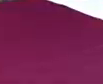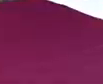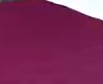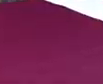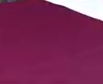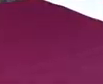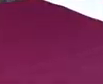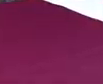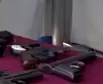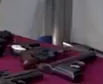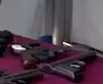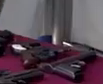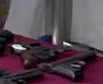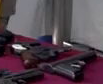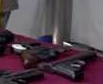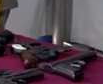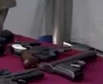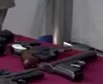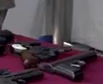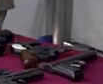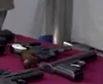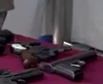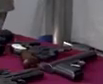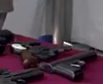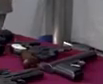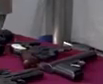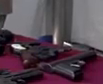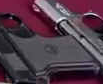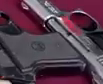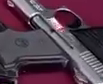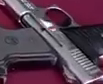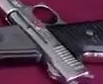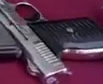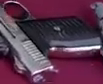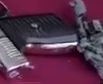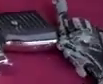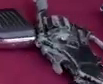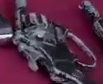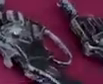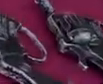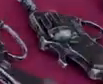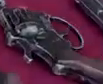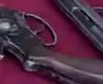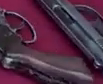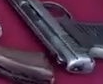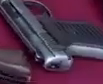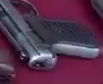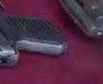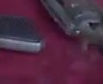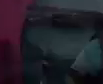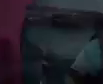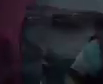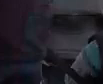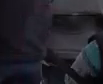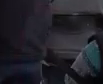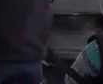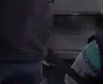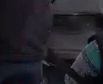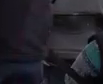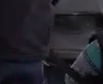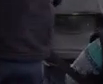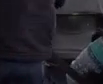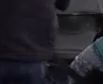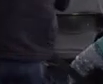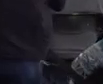ustedes. El Gobierno de la Ciudad de México les da la más cordial de las bienvenidas a la presentación de la acción